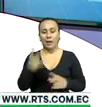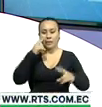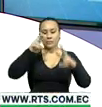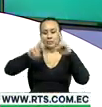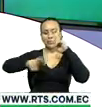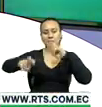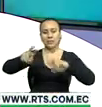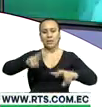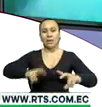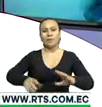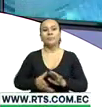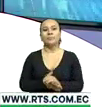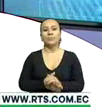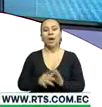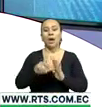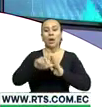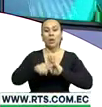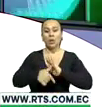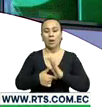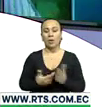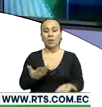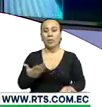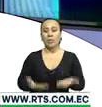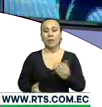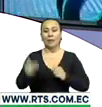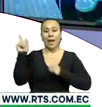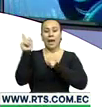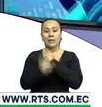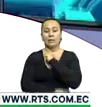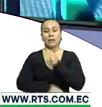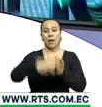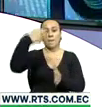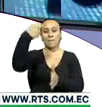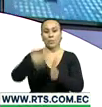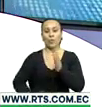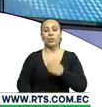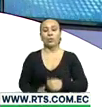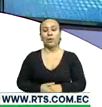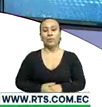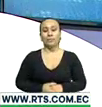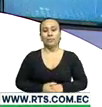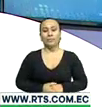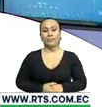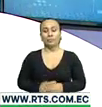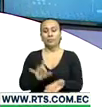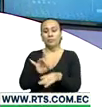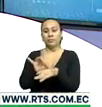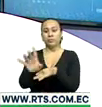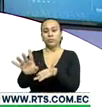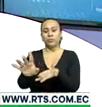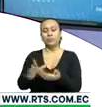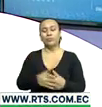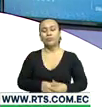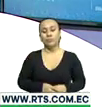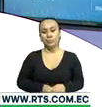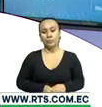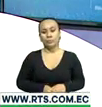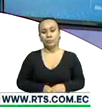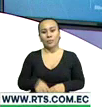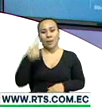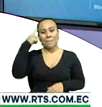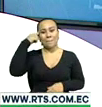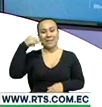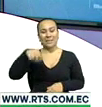deberá ser investigado y podría ser motivo de sanción e incluso destitución para